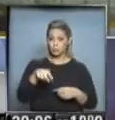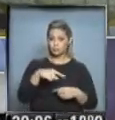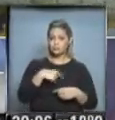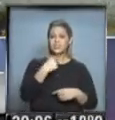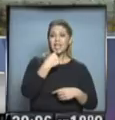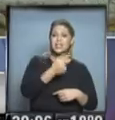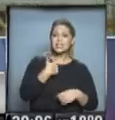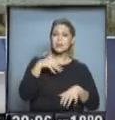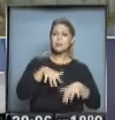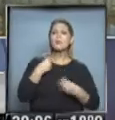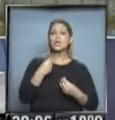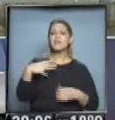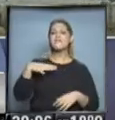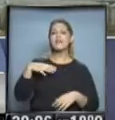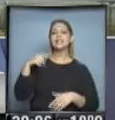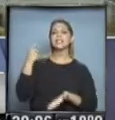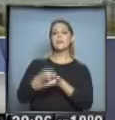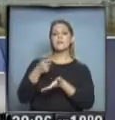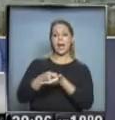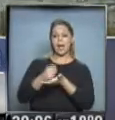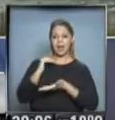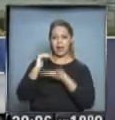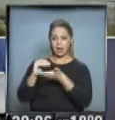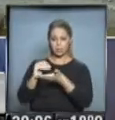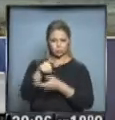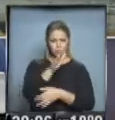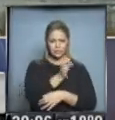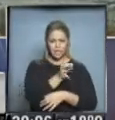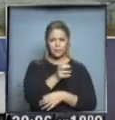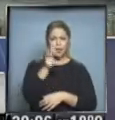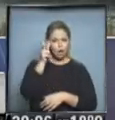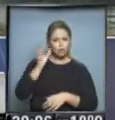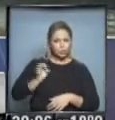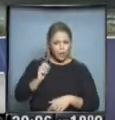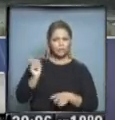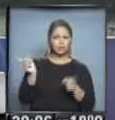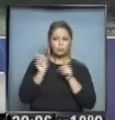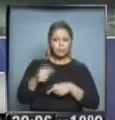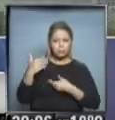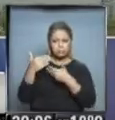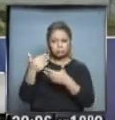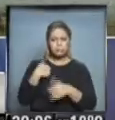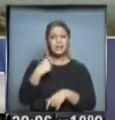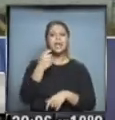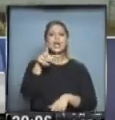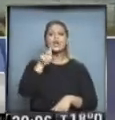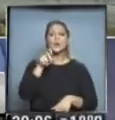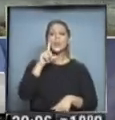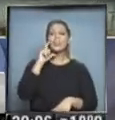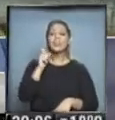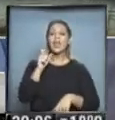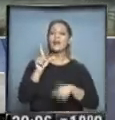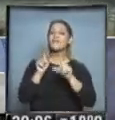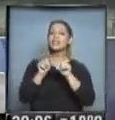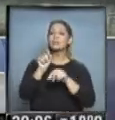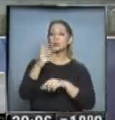que aducen falta de pago en el aguinaldo cuando hace 8 años que se viene cobrando el aguinaldo el día 4, el día 4 es mañana.